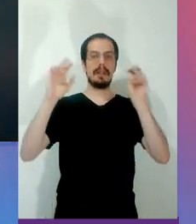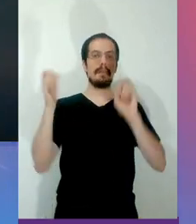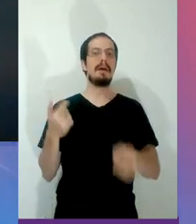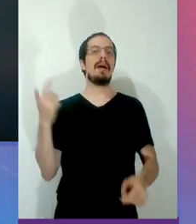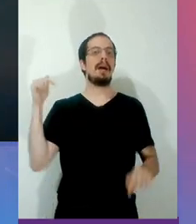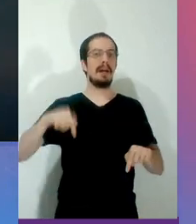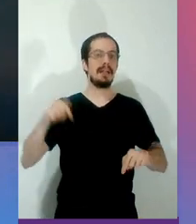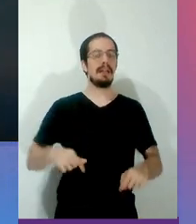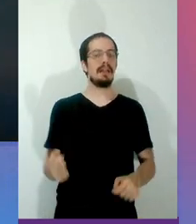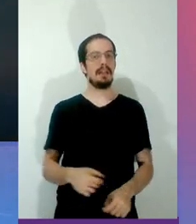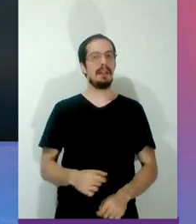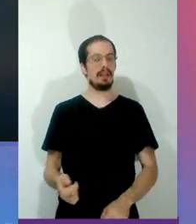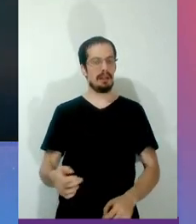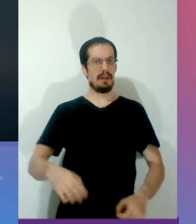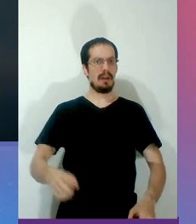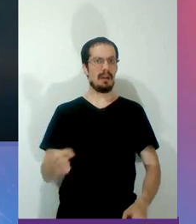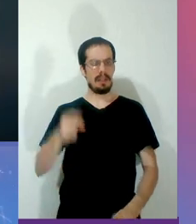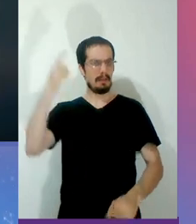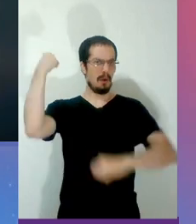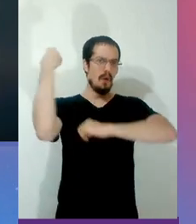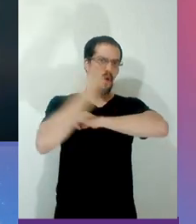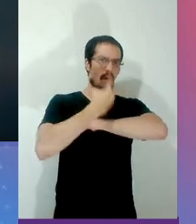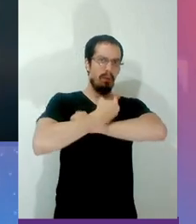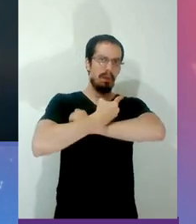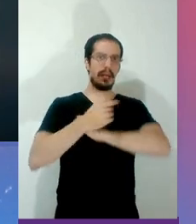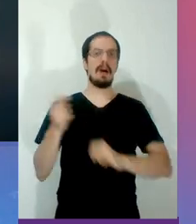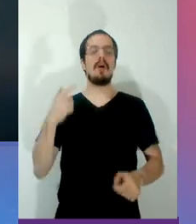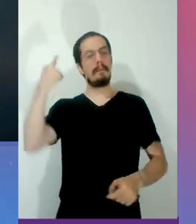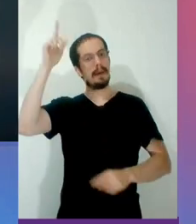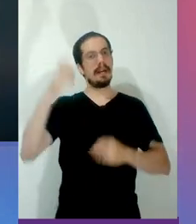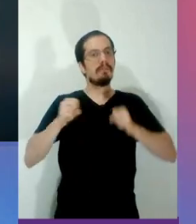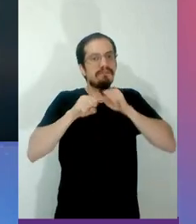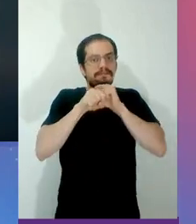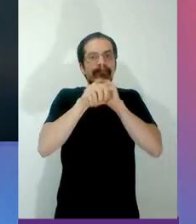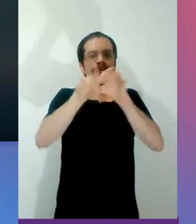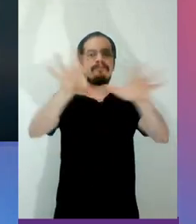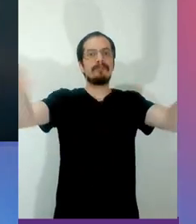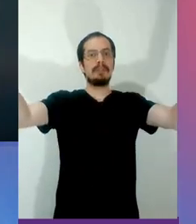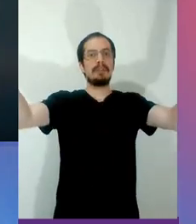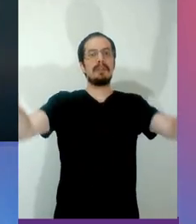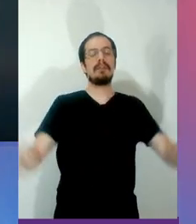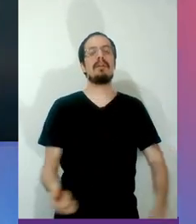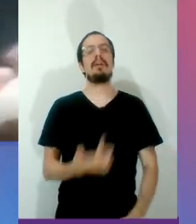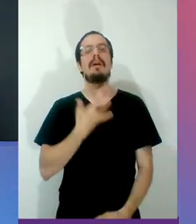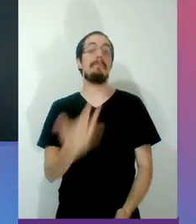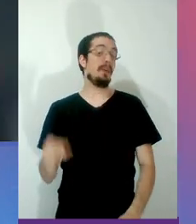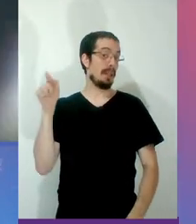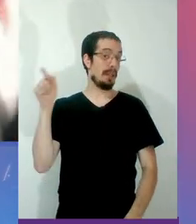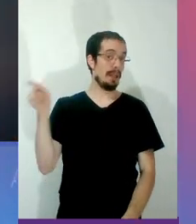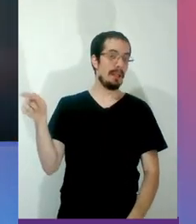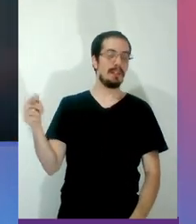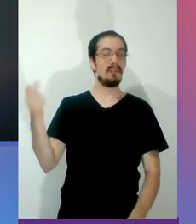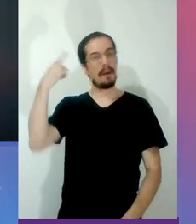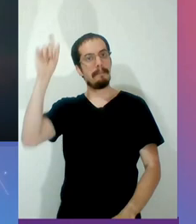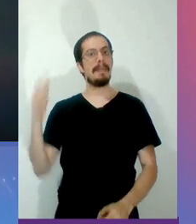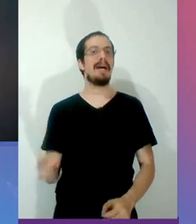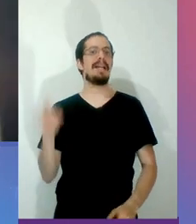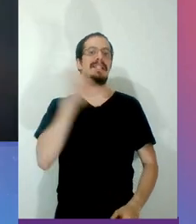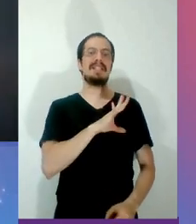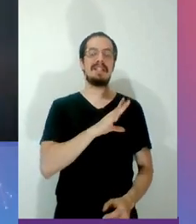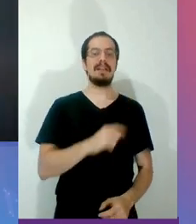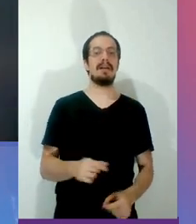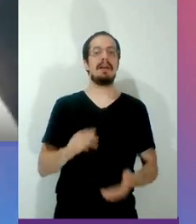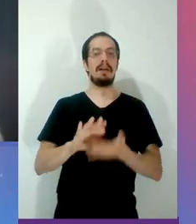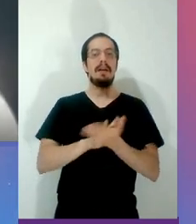de poder difundirla con el resto, porque eso va en función del país. O sea, cuando hablamos de los